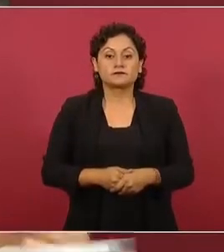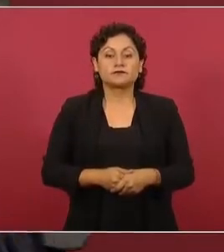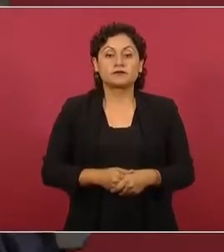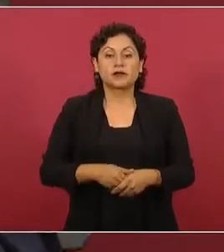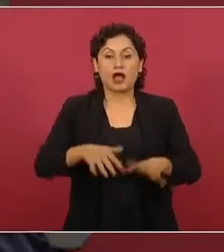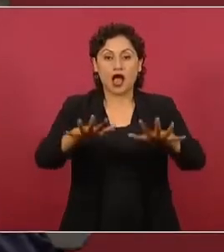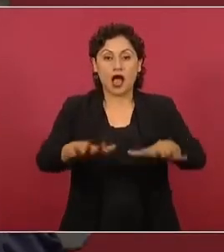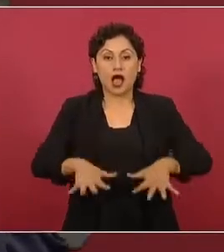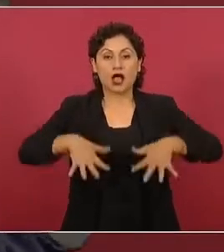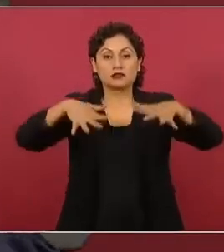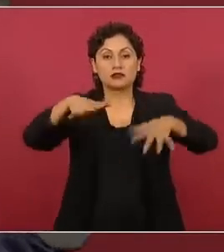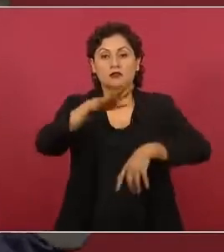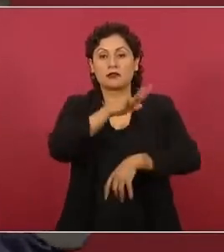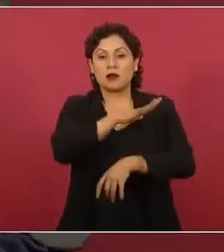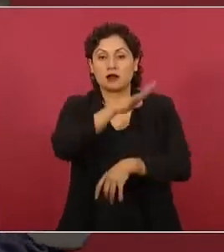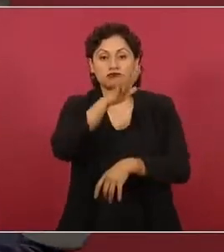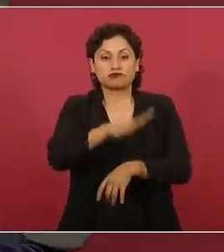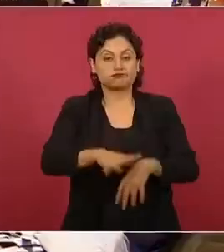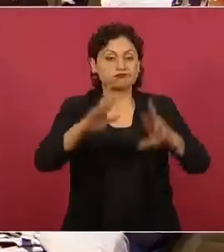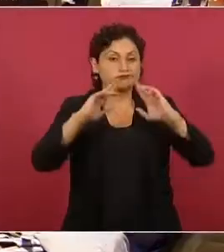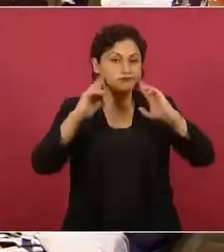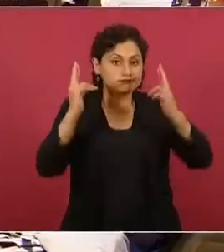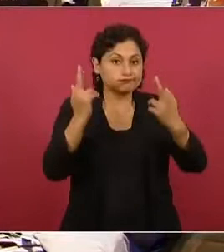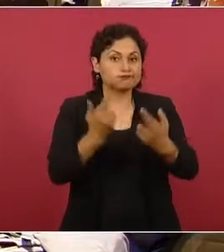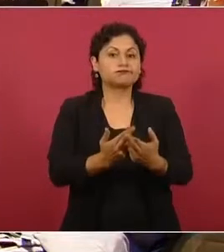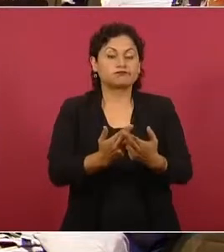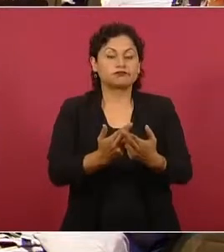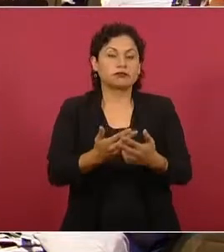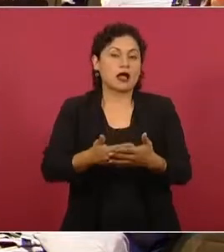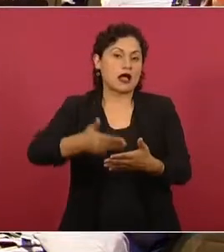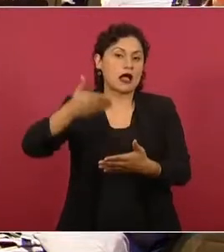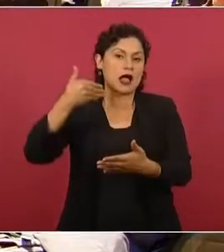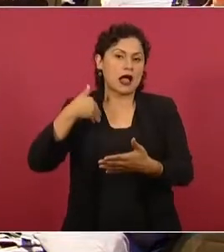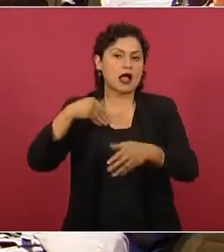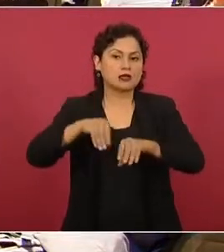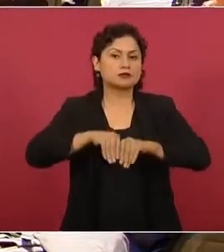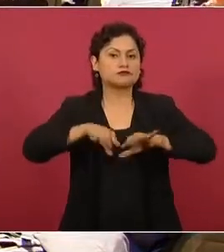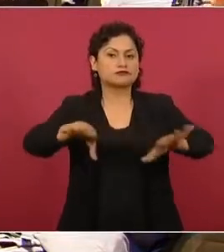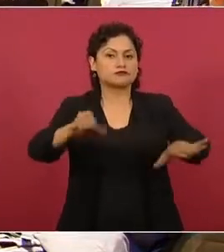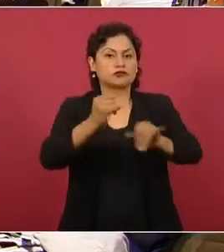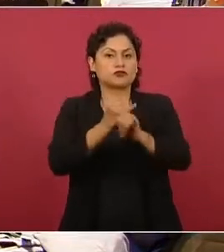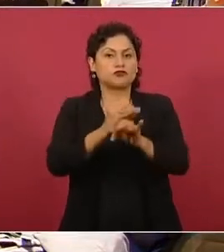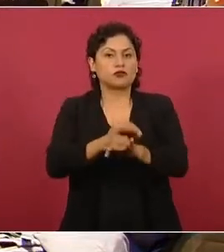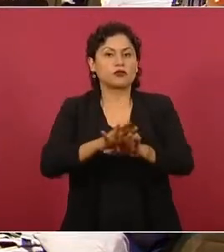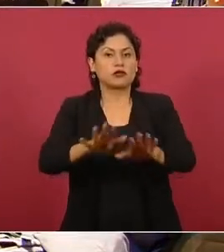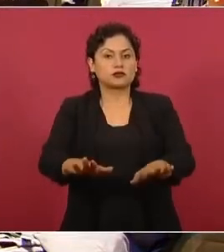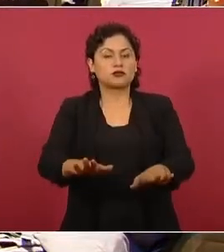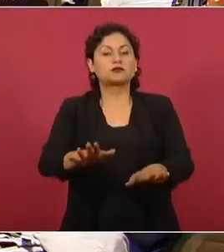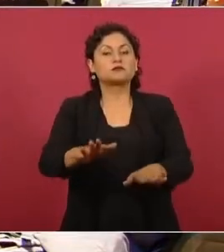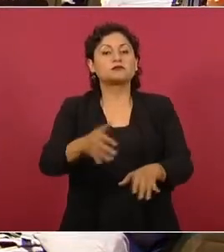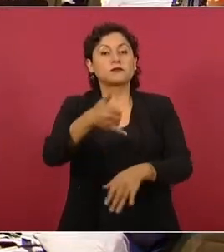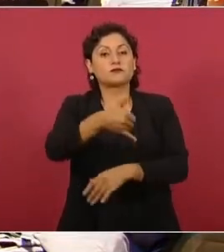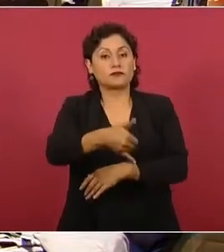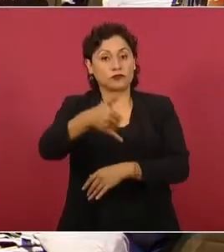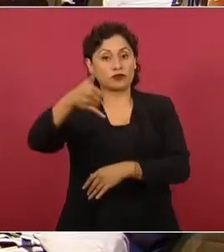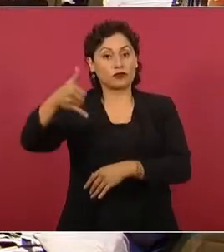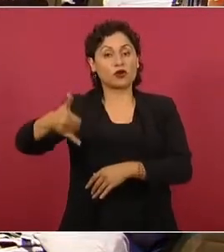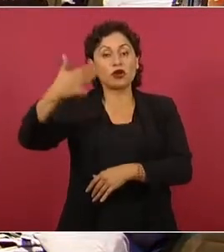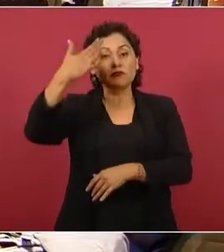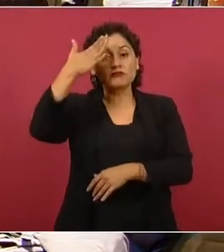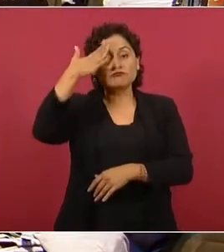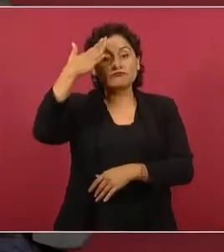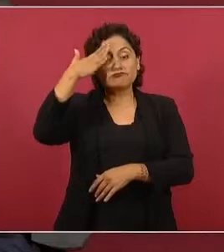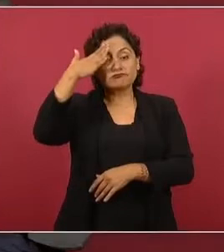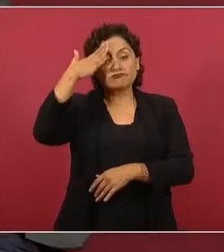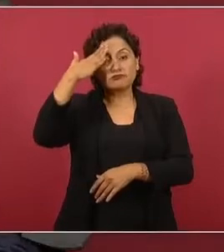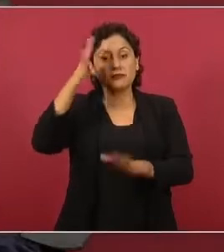General. Con base en las designaciones previamente informadas, esta máxima autoridad del Infonavit ha quedado